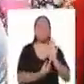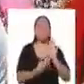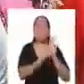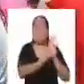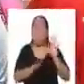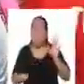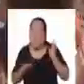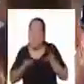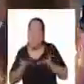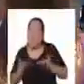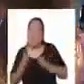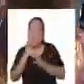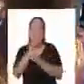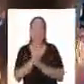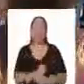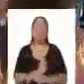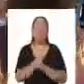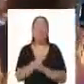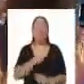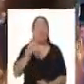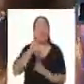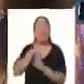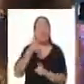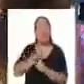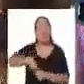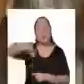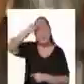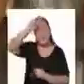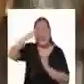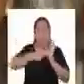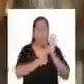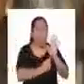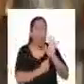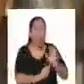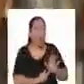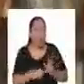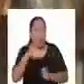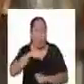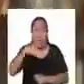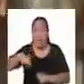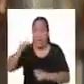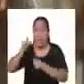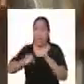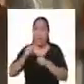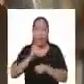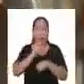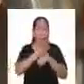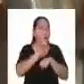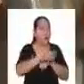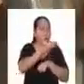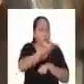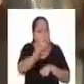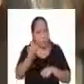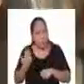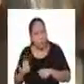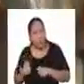propias tradiciones, son muchas veces quienes van a recomendarte un